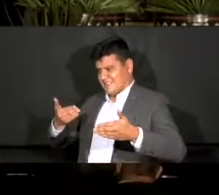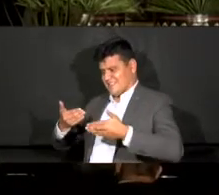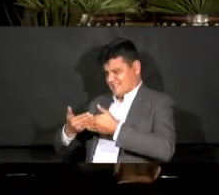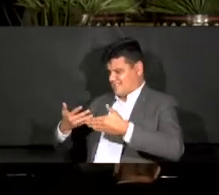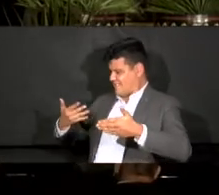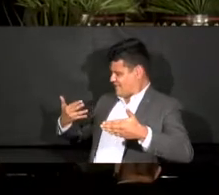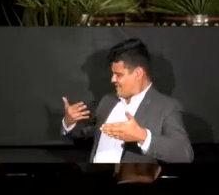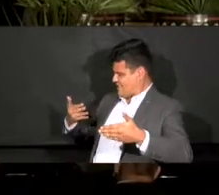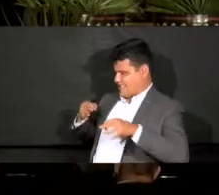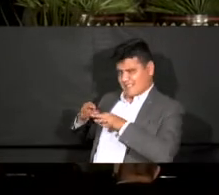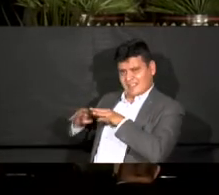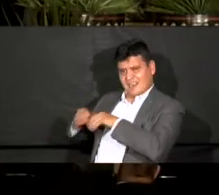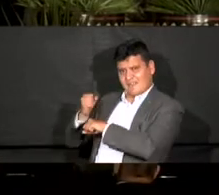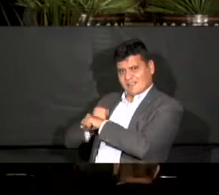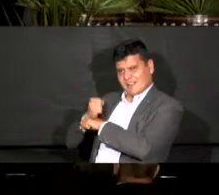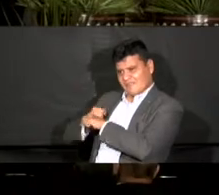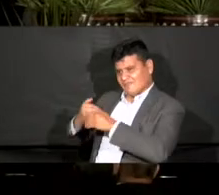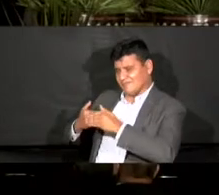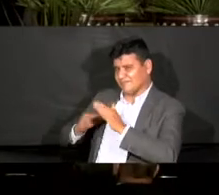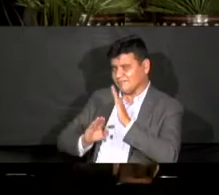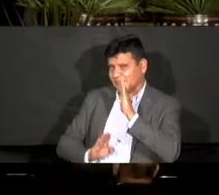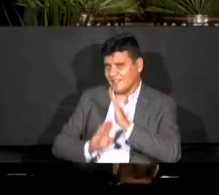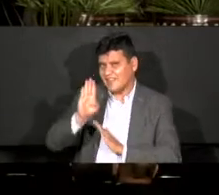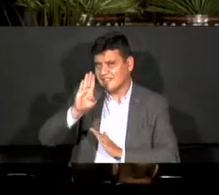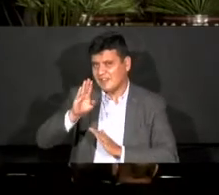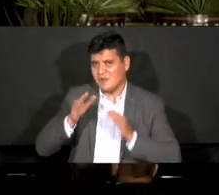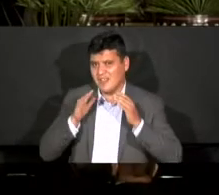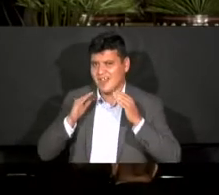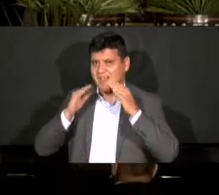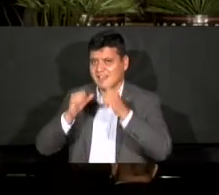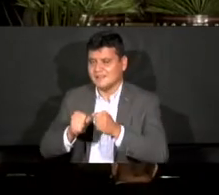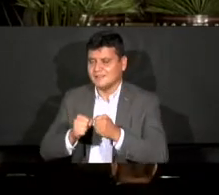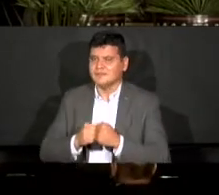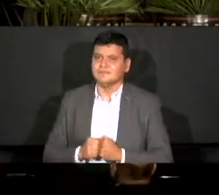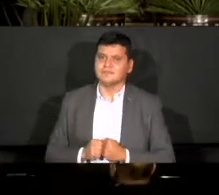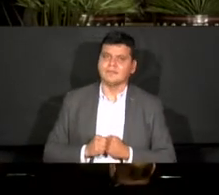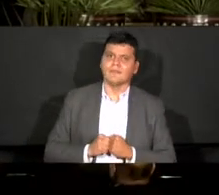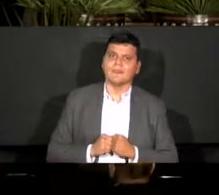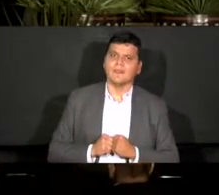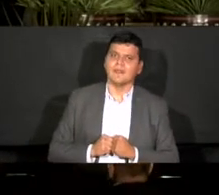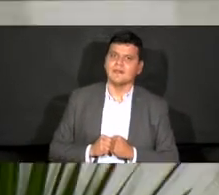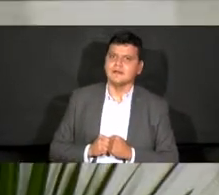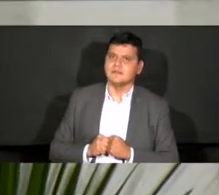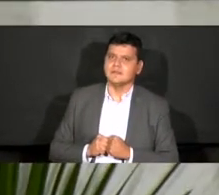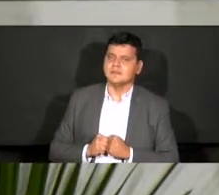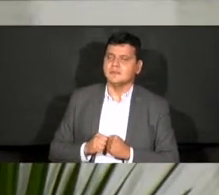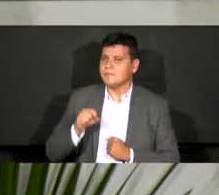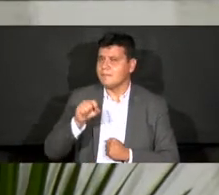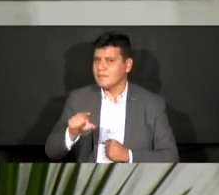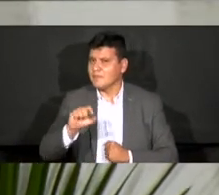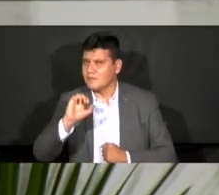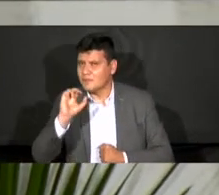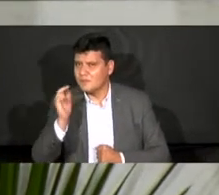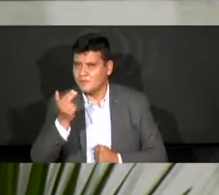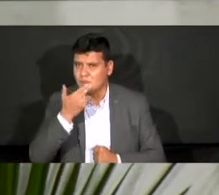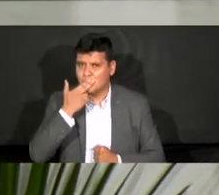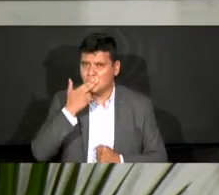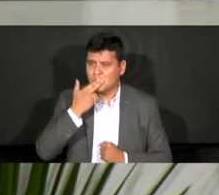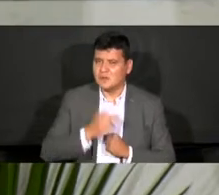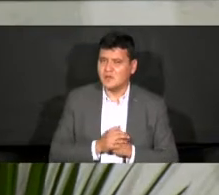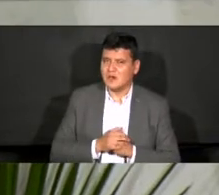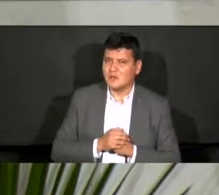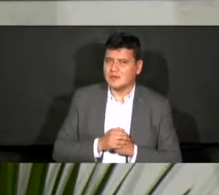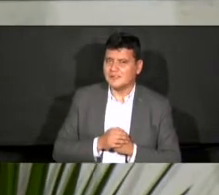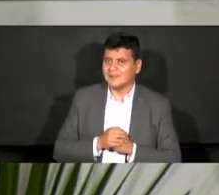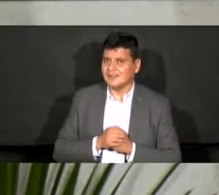En Chihuahua ha habido y ha estado operando los programas prioritarios del sector y puedo